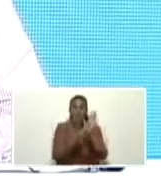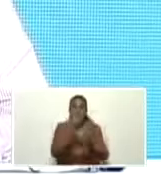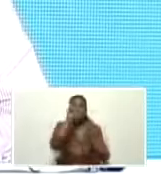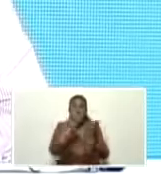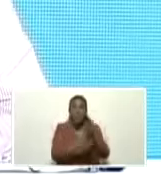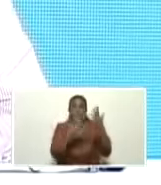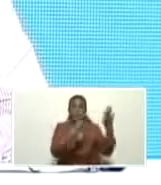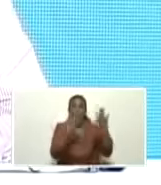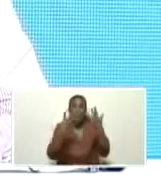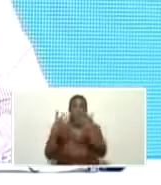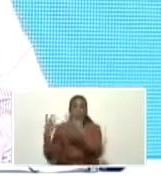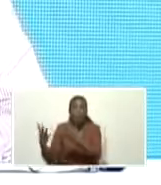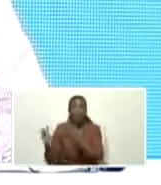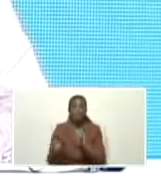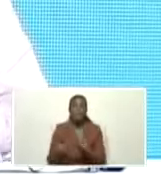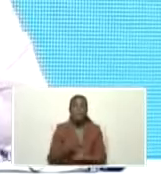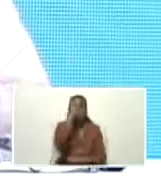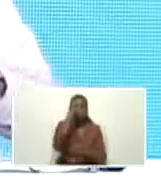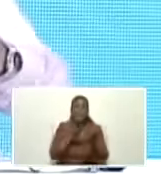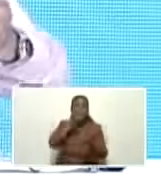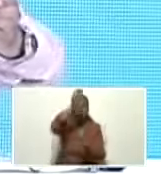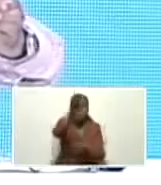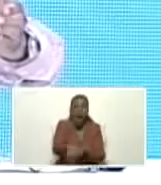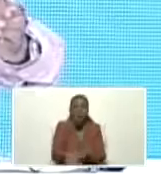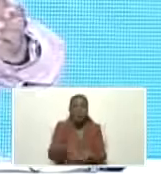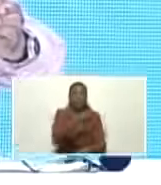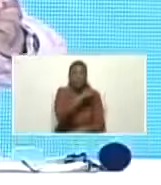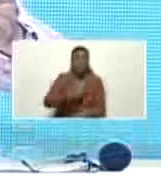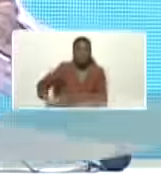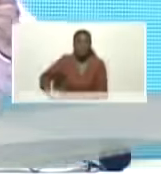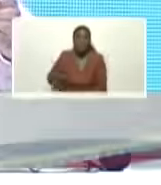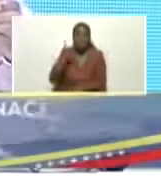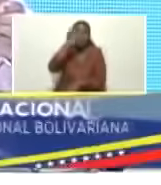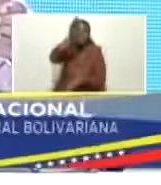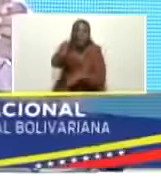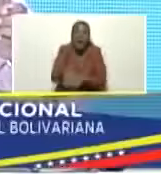de 1999, primer paso que daba el Chávez que apenas llegaba.